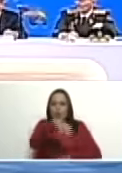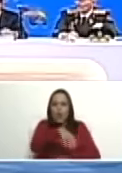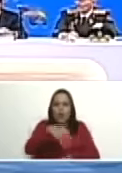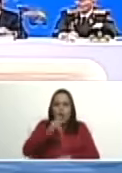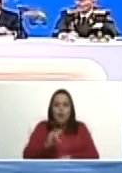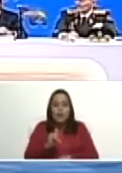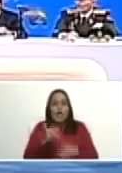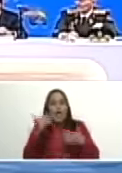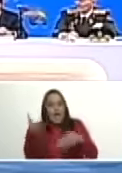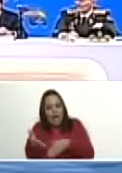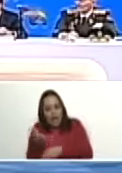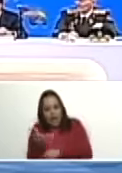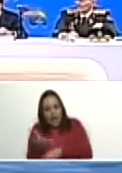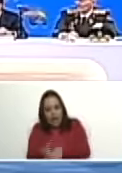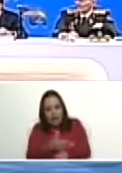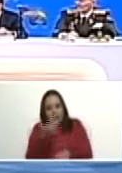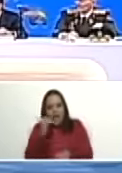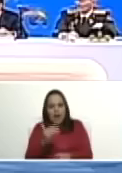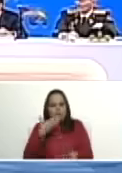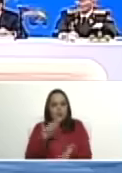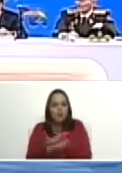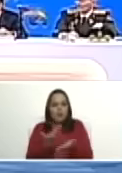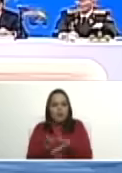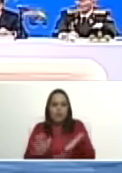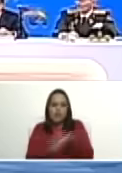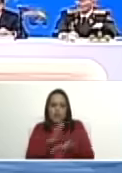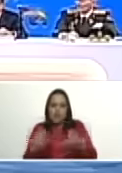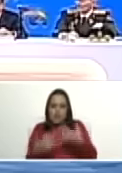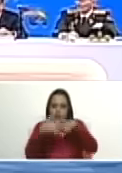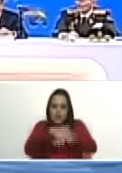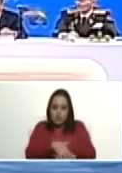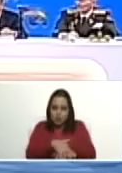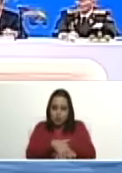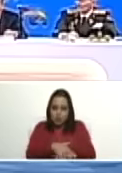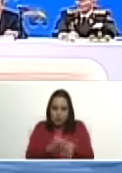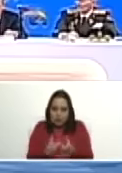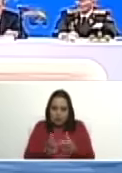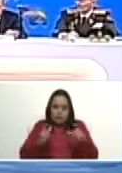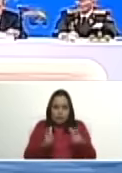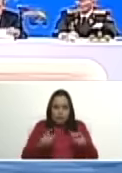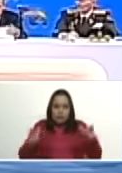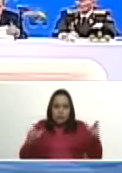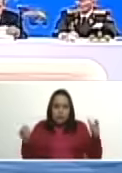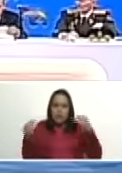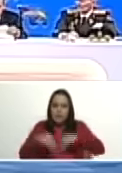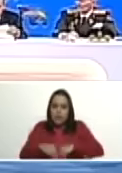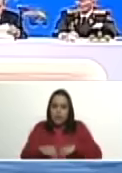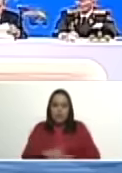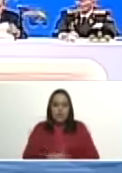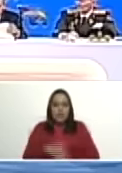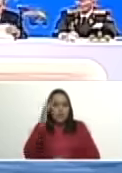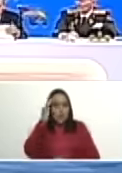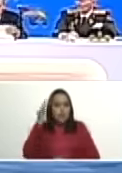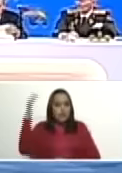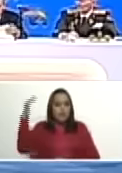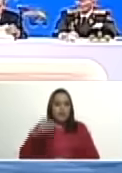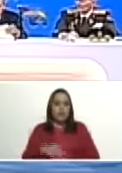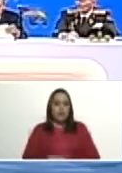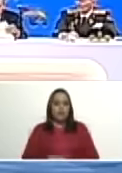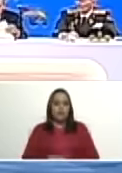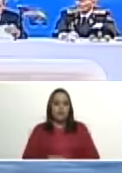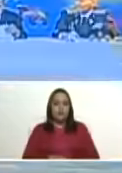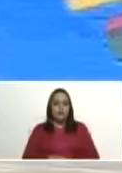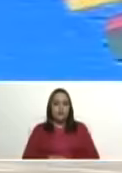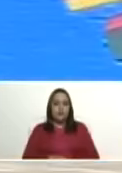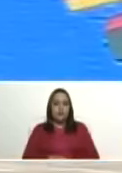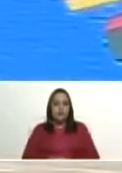se planteaba la integración y el crecimiento del sueño